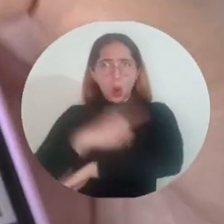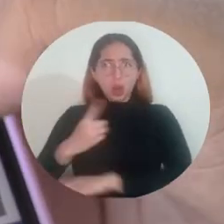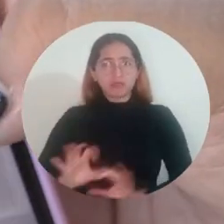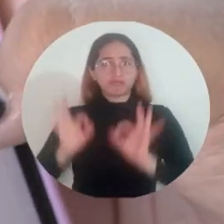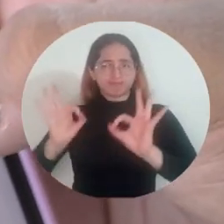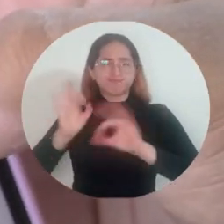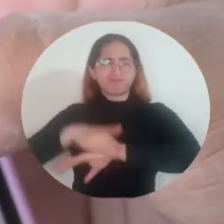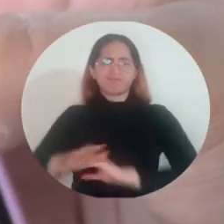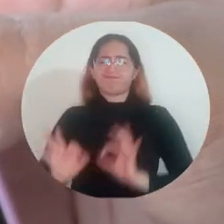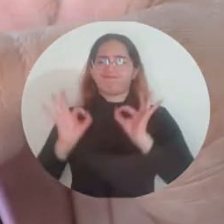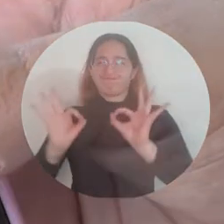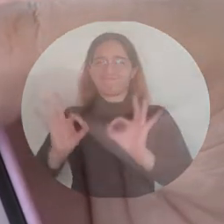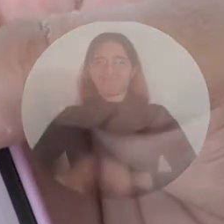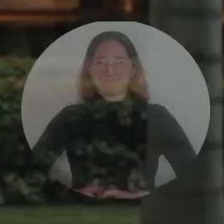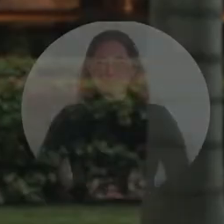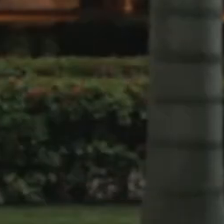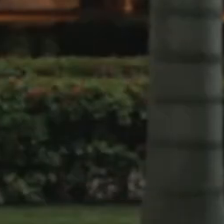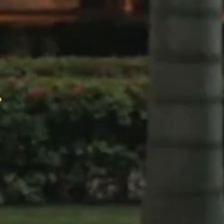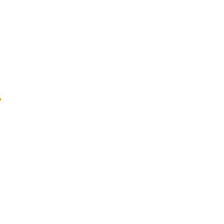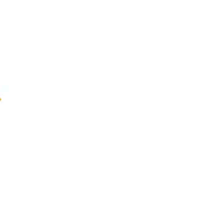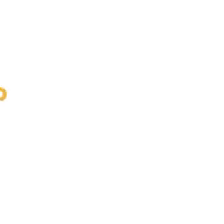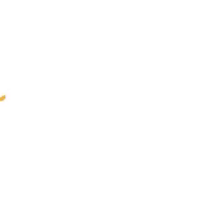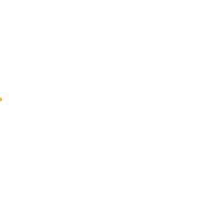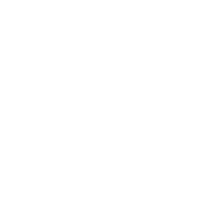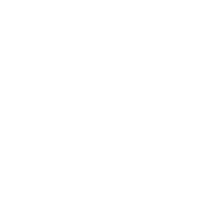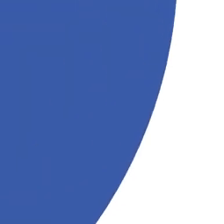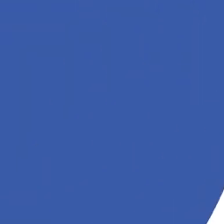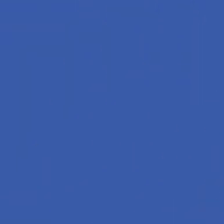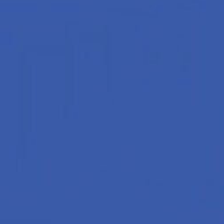que el trabajo se hizo muy bien.